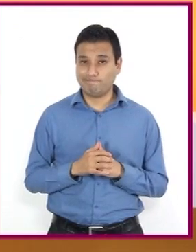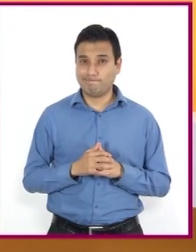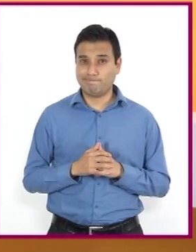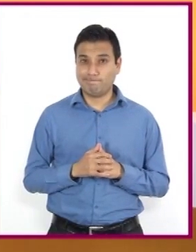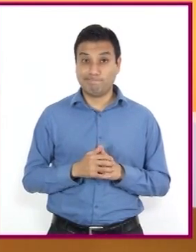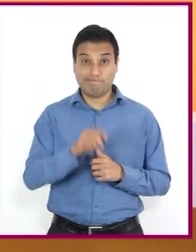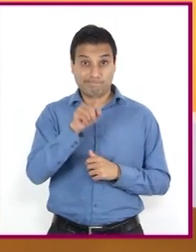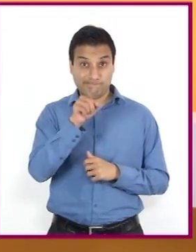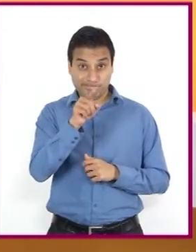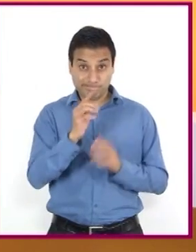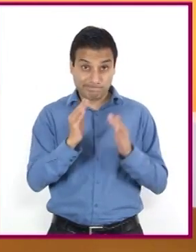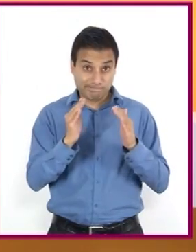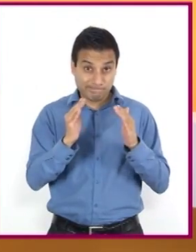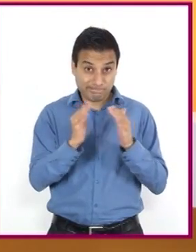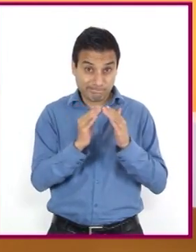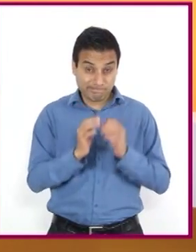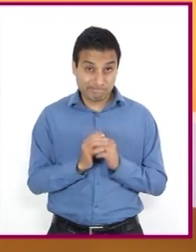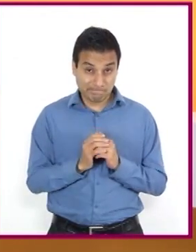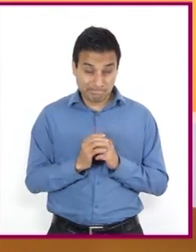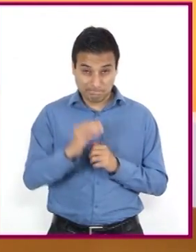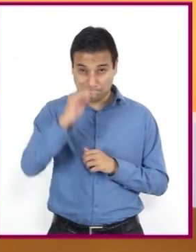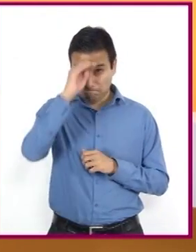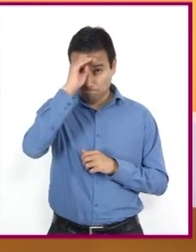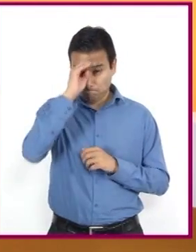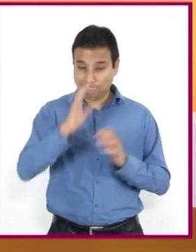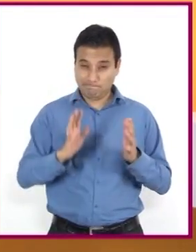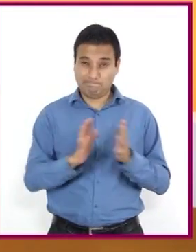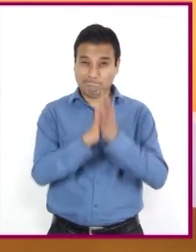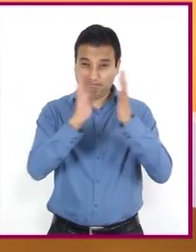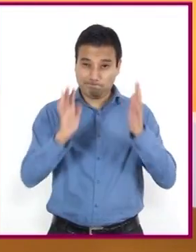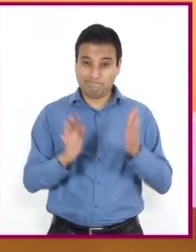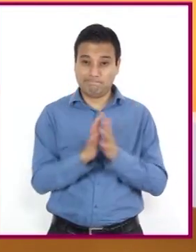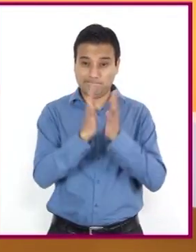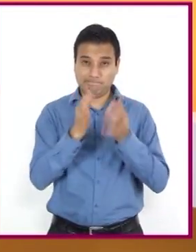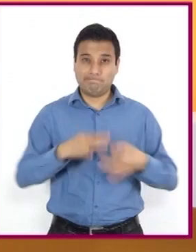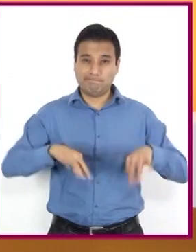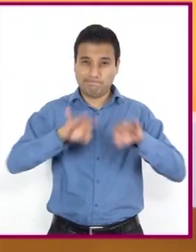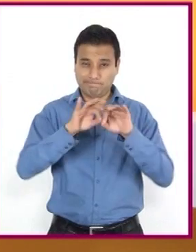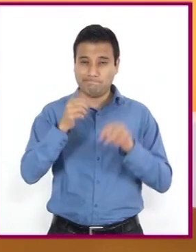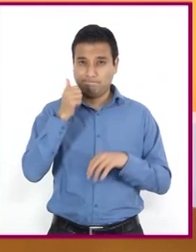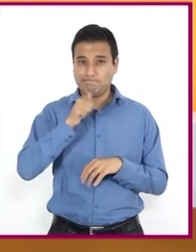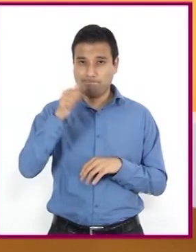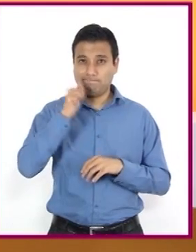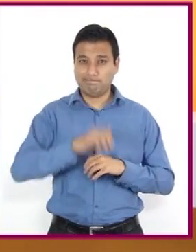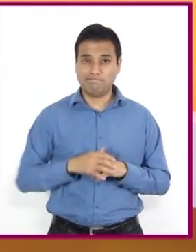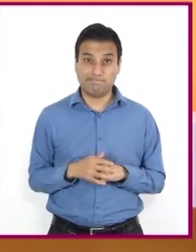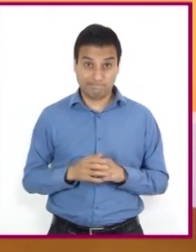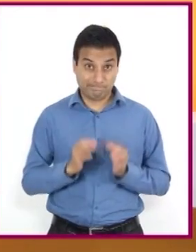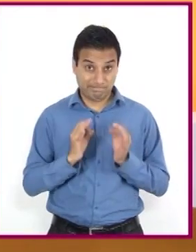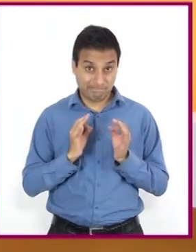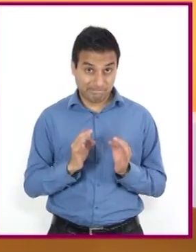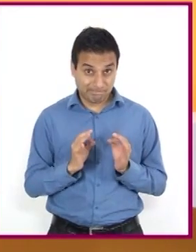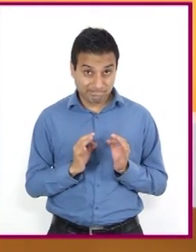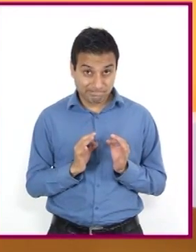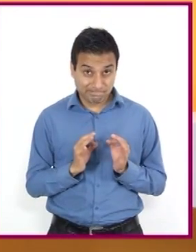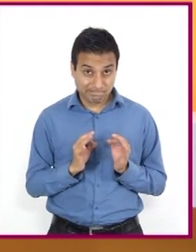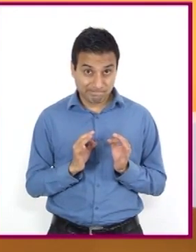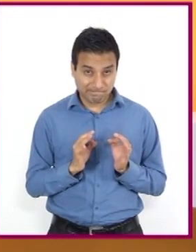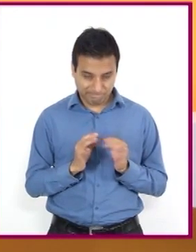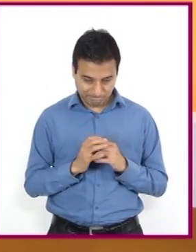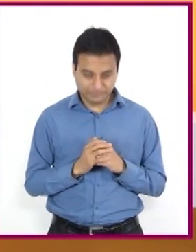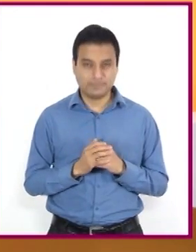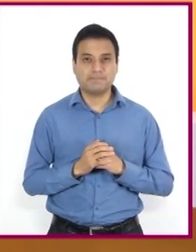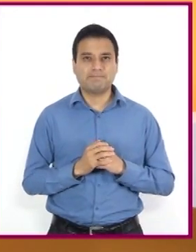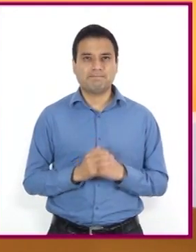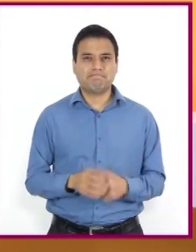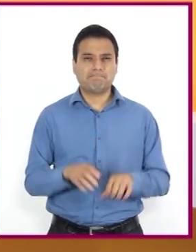en casa, consideren que es importante participar en las actividades que les vamos a proponer a lo largo de la sesión. Para